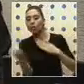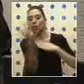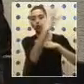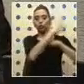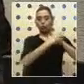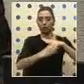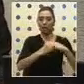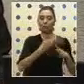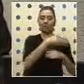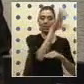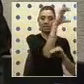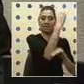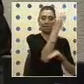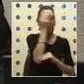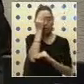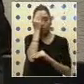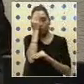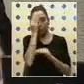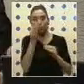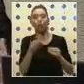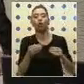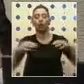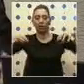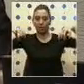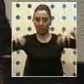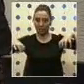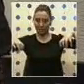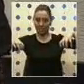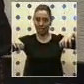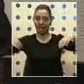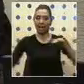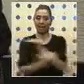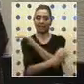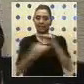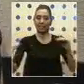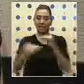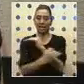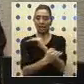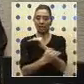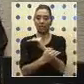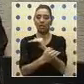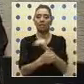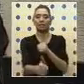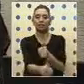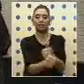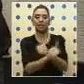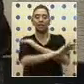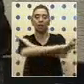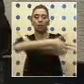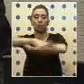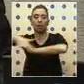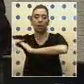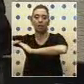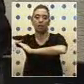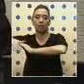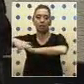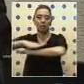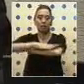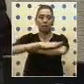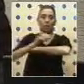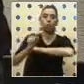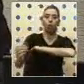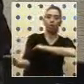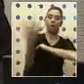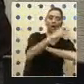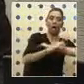en la Serena y Coquimbo las vías que conectan ambas comunas se encuentran muy ligadas a la costa y por el hecho de esta amenaza y